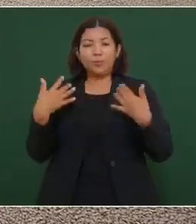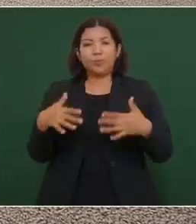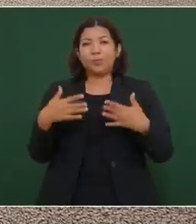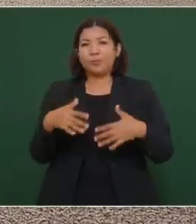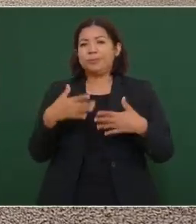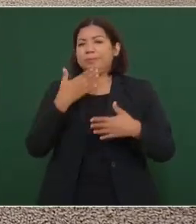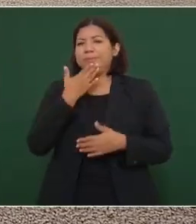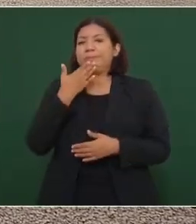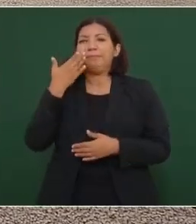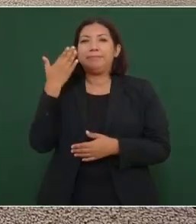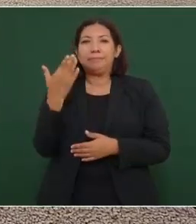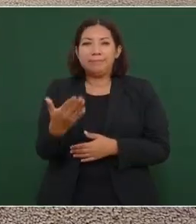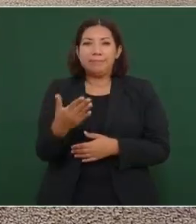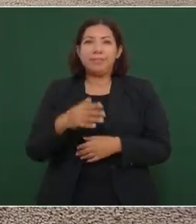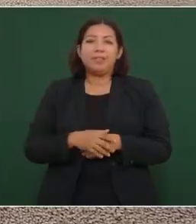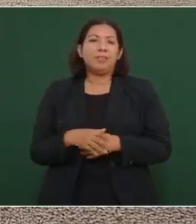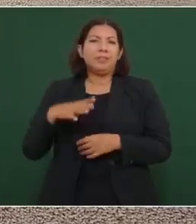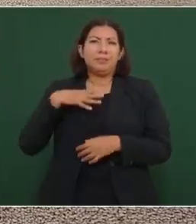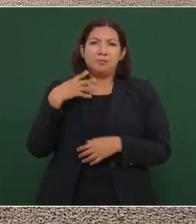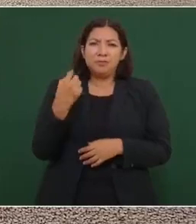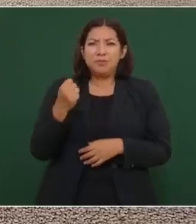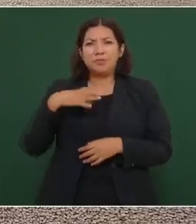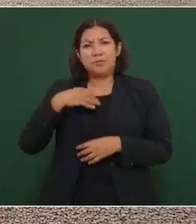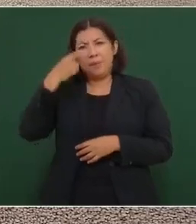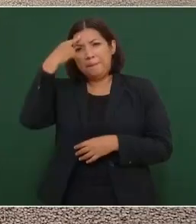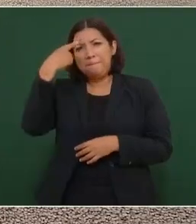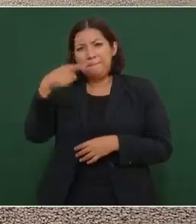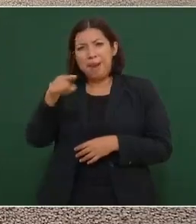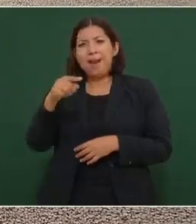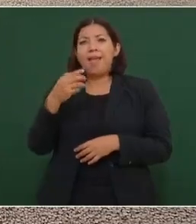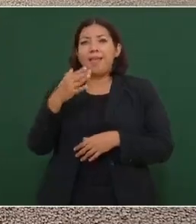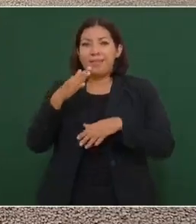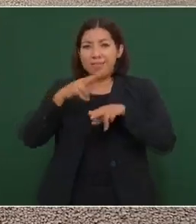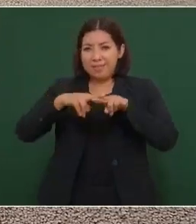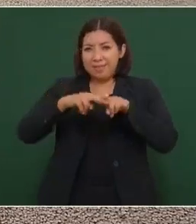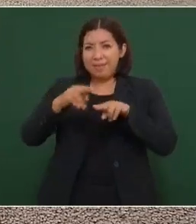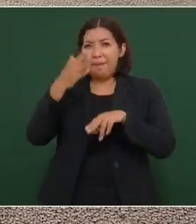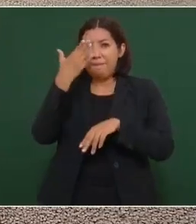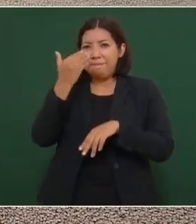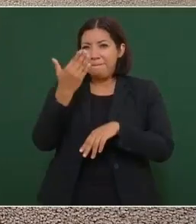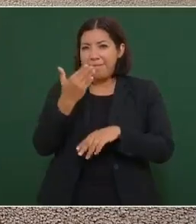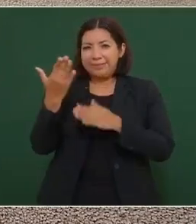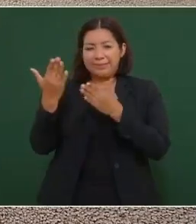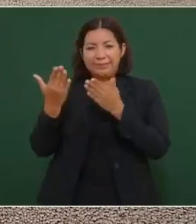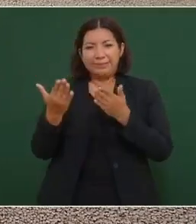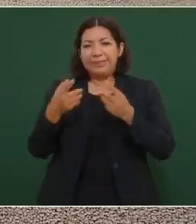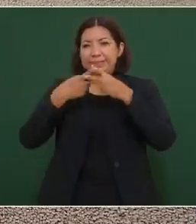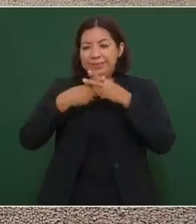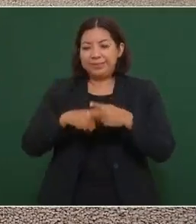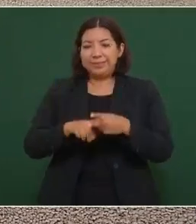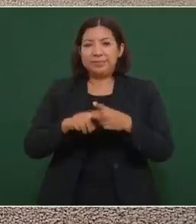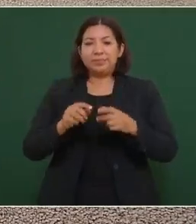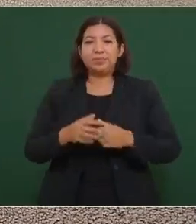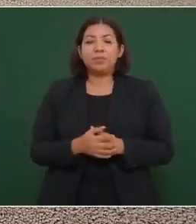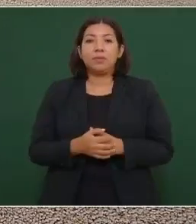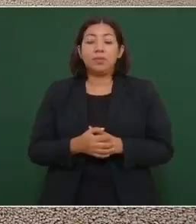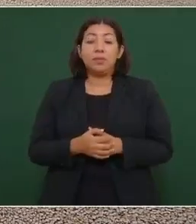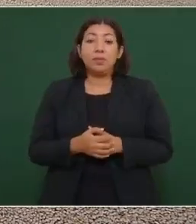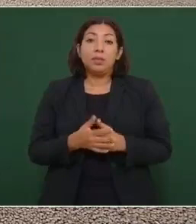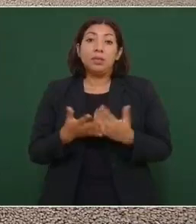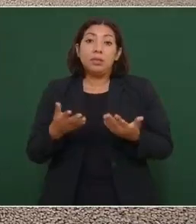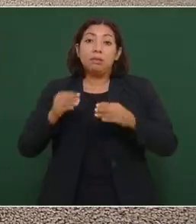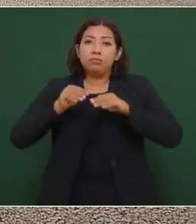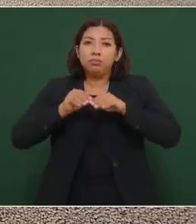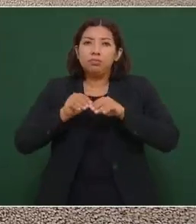desdoblamiento de este Tren Maya, el tren de la justicia social. La siguiente. y maximizar los beneficios del tren hacia